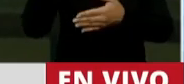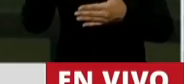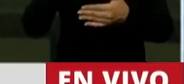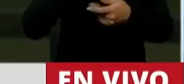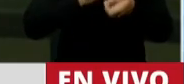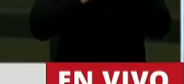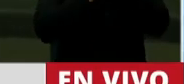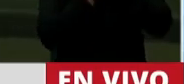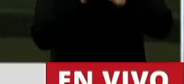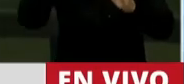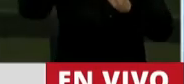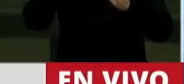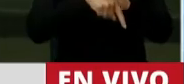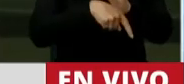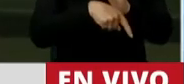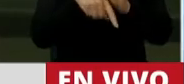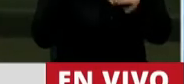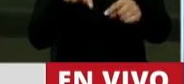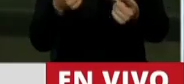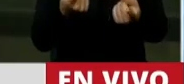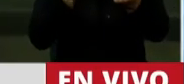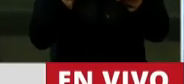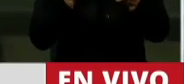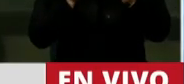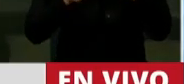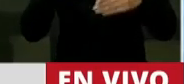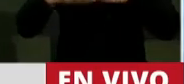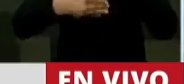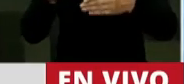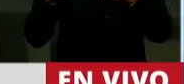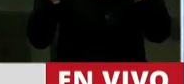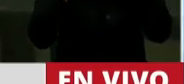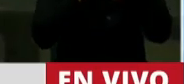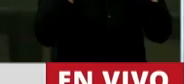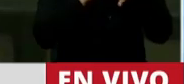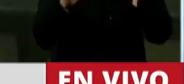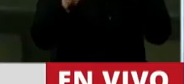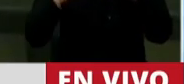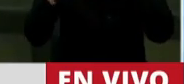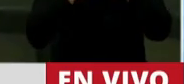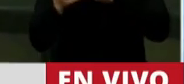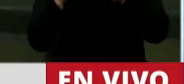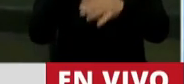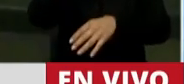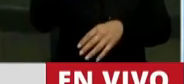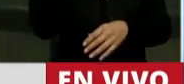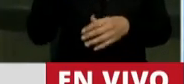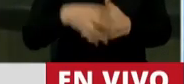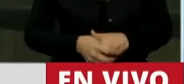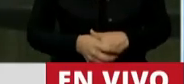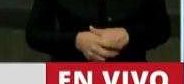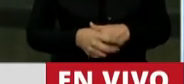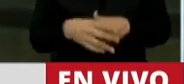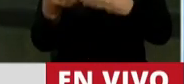reformas profundas que la hora exige y avanzar en la liberación y la reconstrucción nacional sobre bases sólidas de